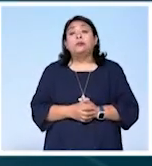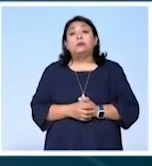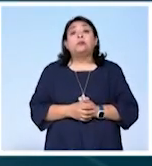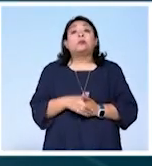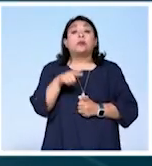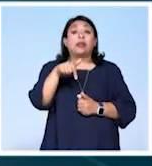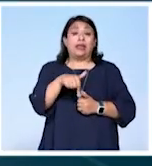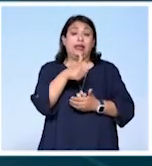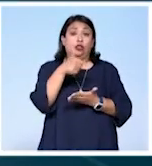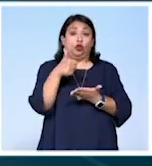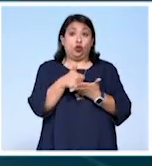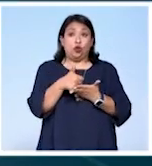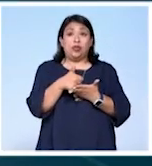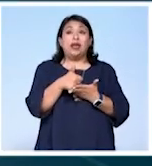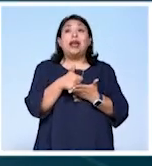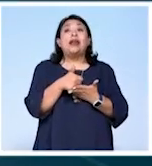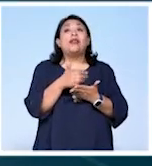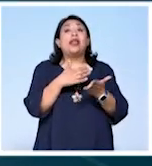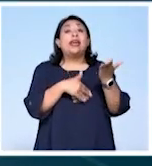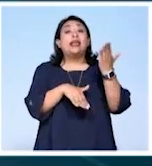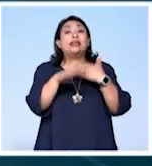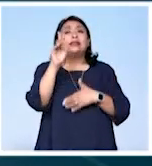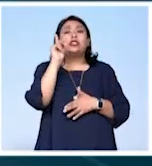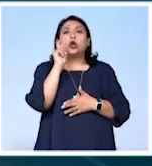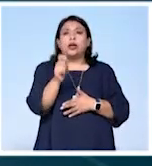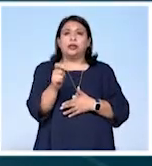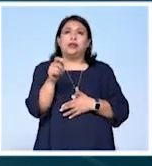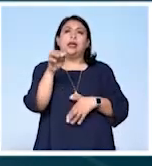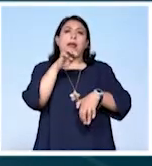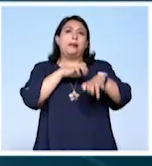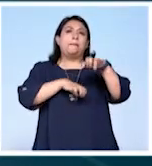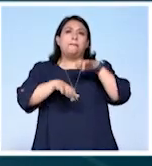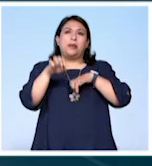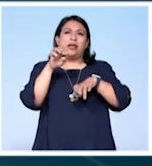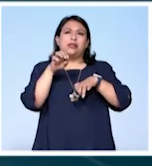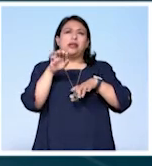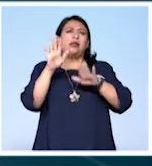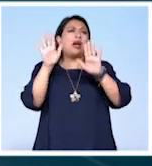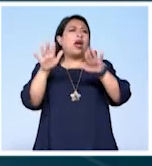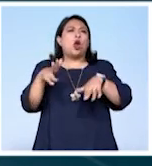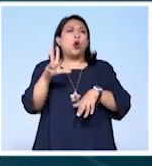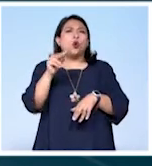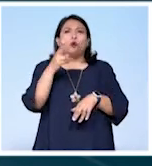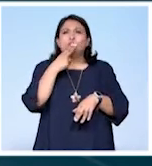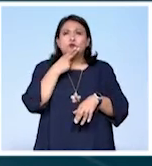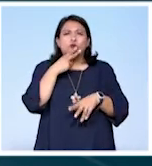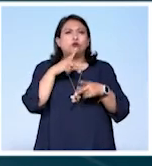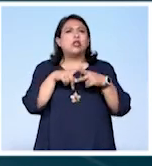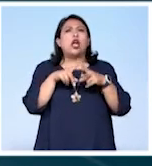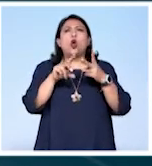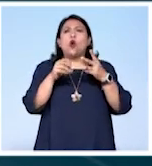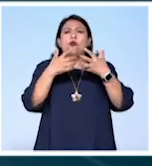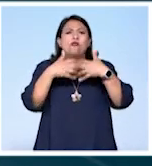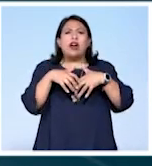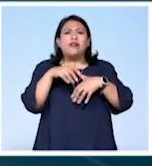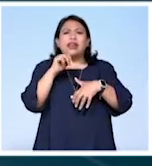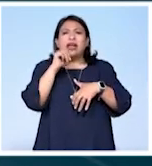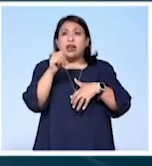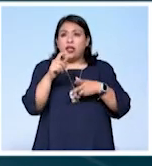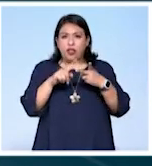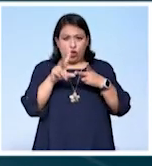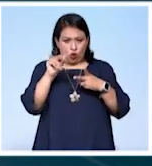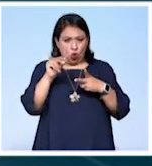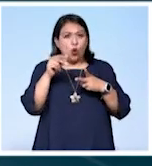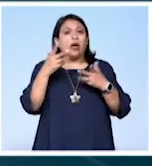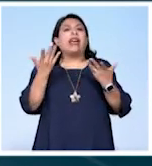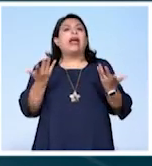En la ciudad el éxito radica no en que las empresas hayan dejado de usarlo, no en que se haya dejado de fabricar, sino que el